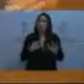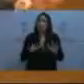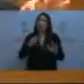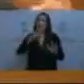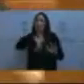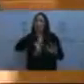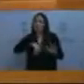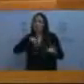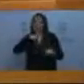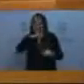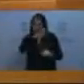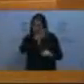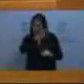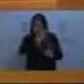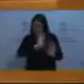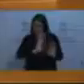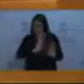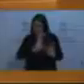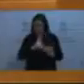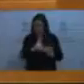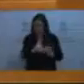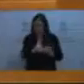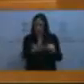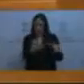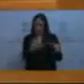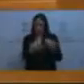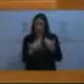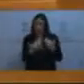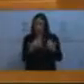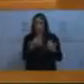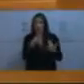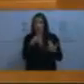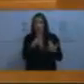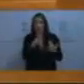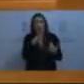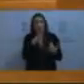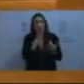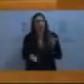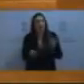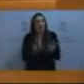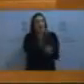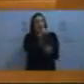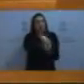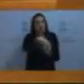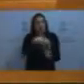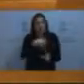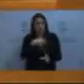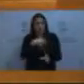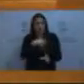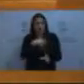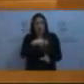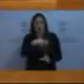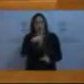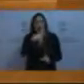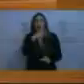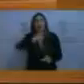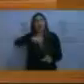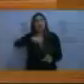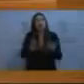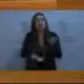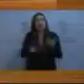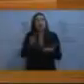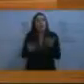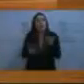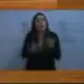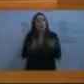ya hablaremos en otra ocasión de Cangas de Narcea, que no entraría aquí en esta comparación. ¿Por qué? Porque vamos a compararlo con